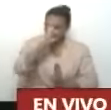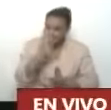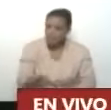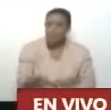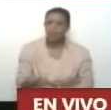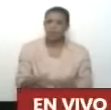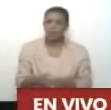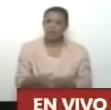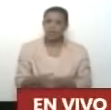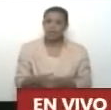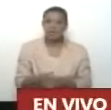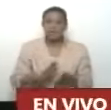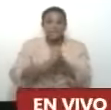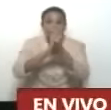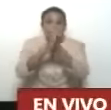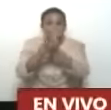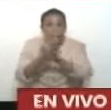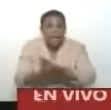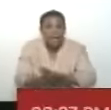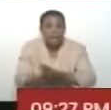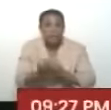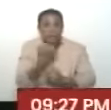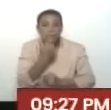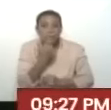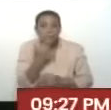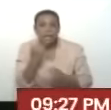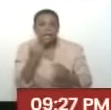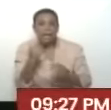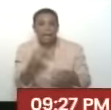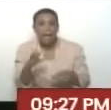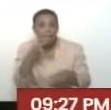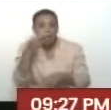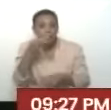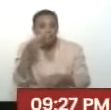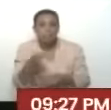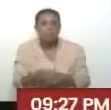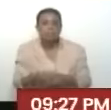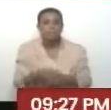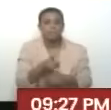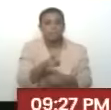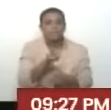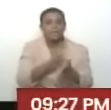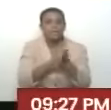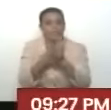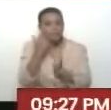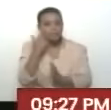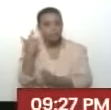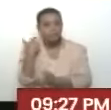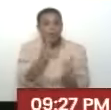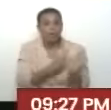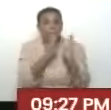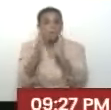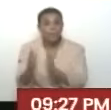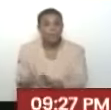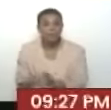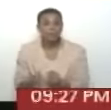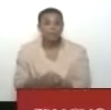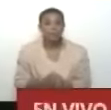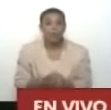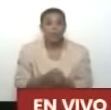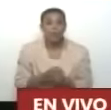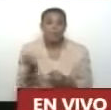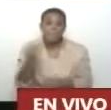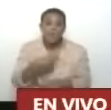Y terminando la jornada, Yusmalvi, y con esto termino este segmento para pasar al segmento